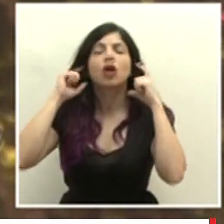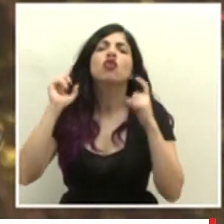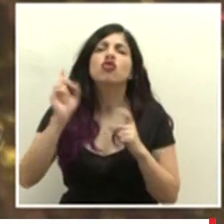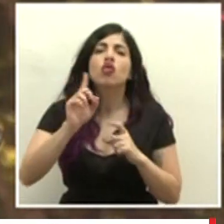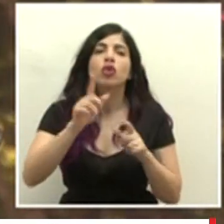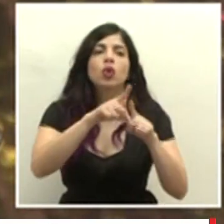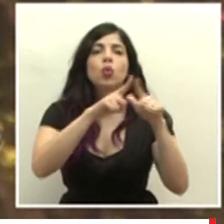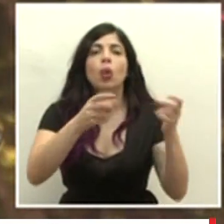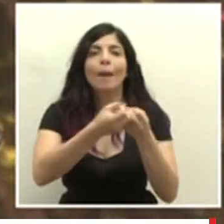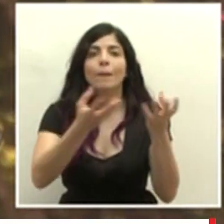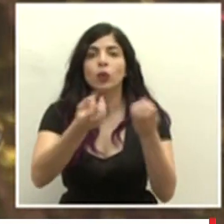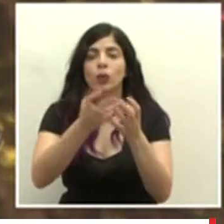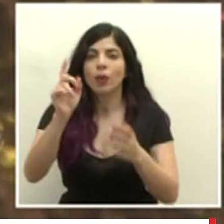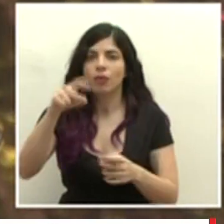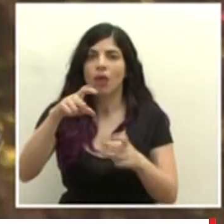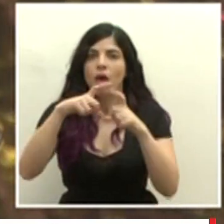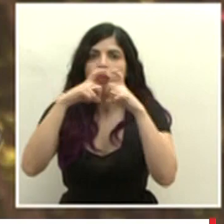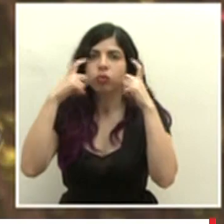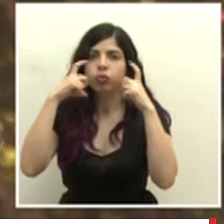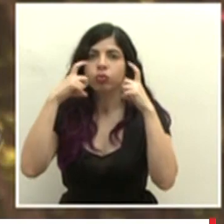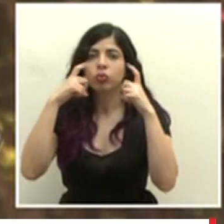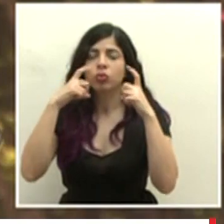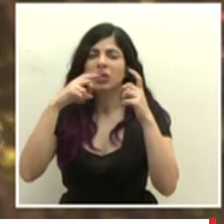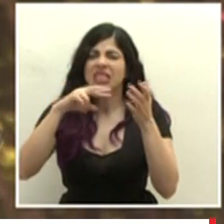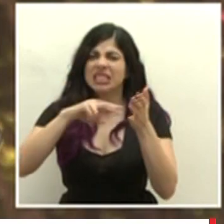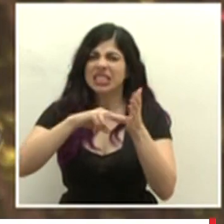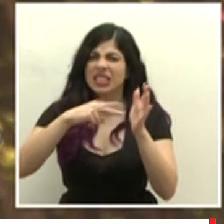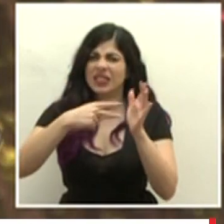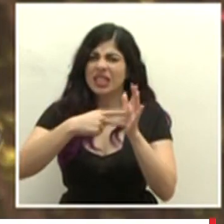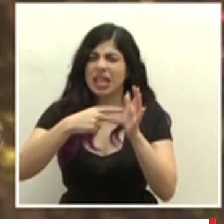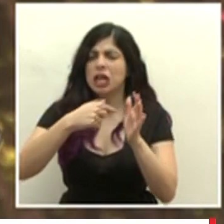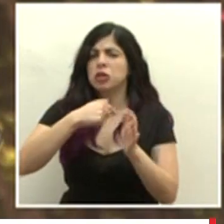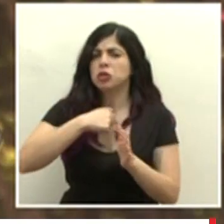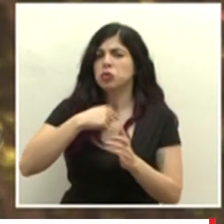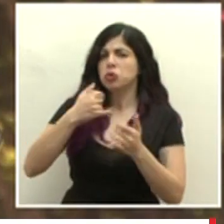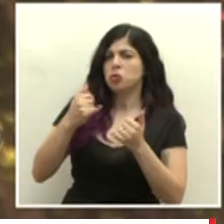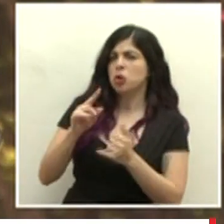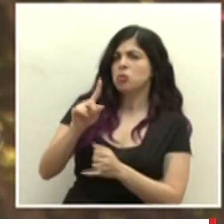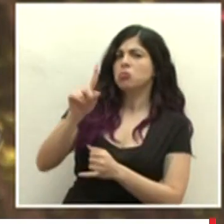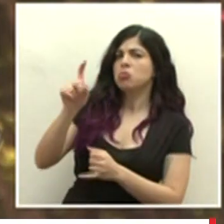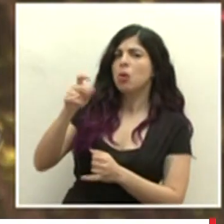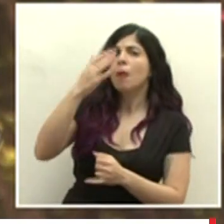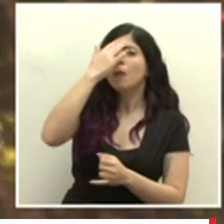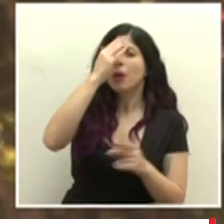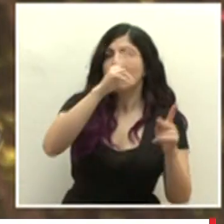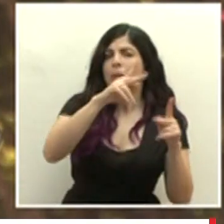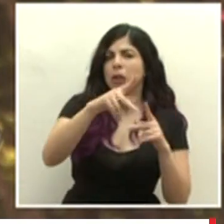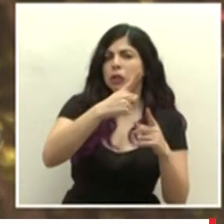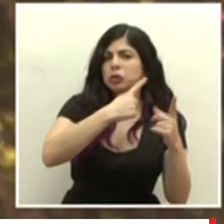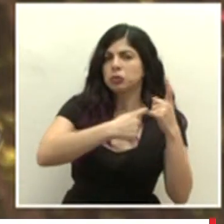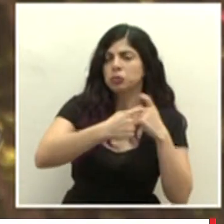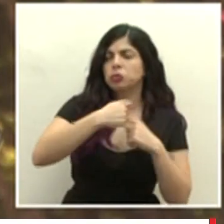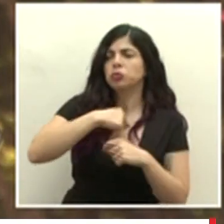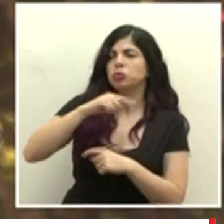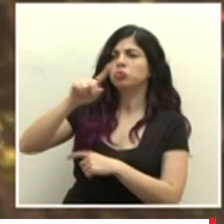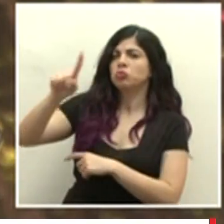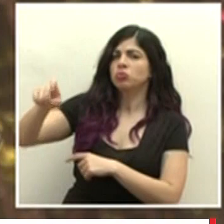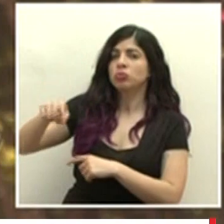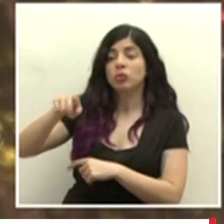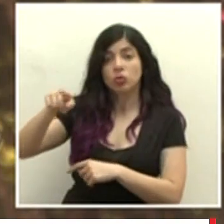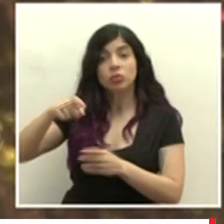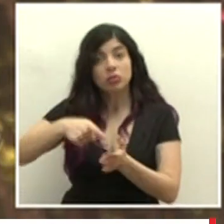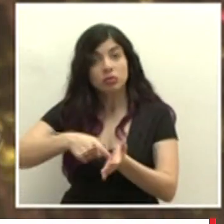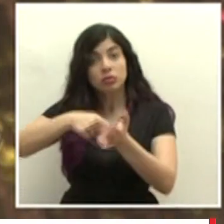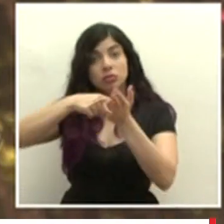públicos. Serán exigidas, y esto se lo planteo a consultas de lectores, serán exigido el